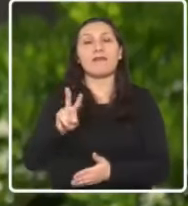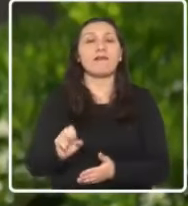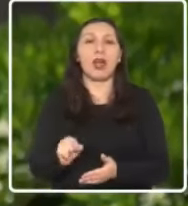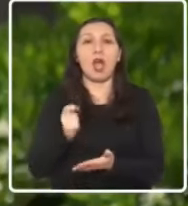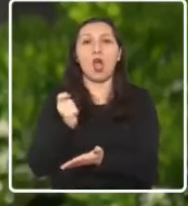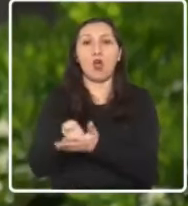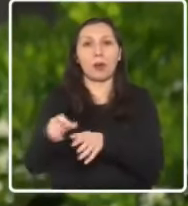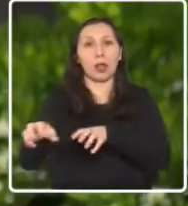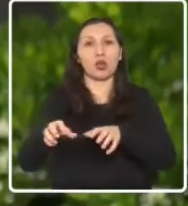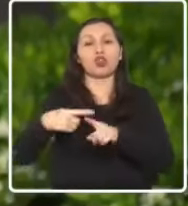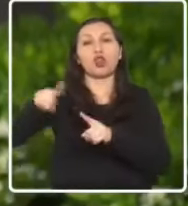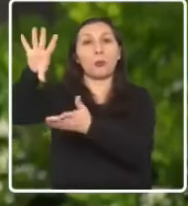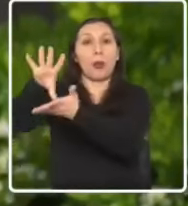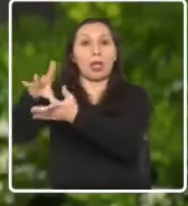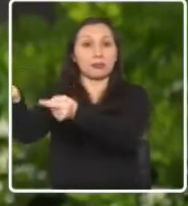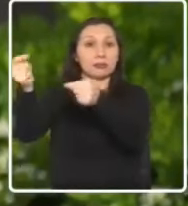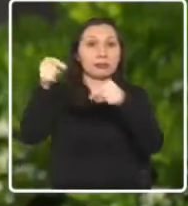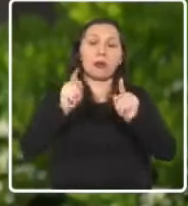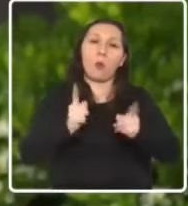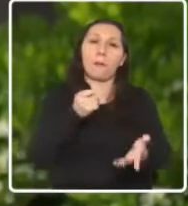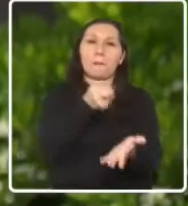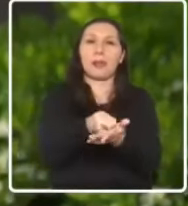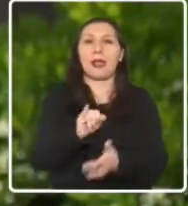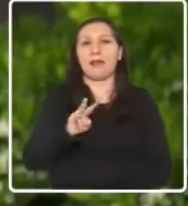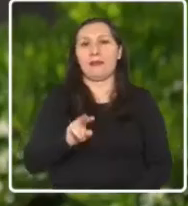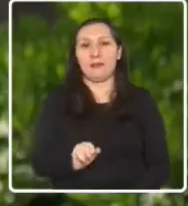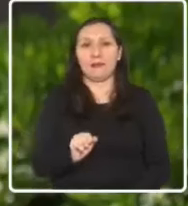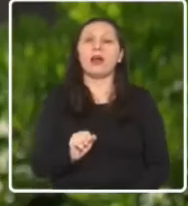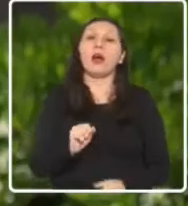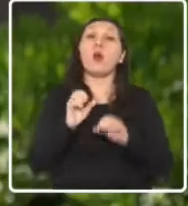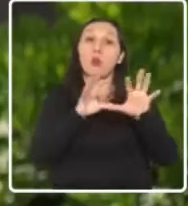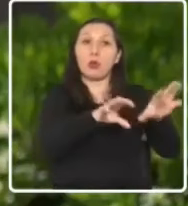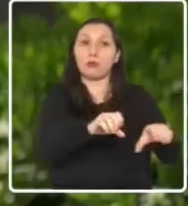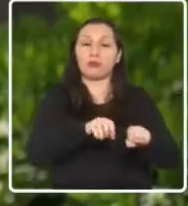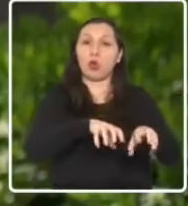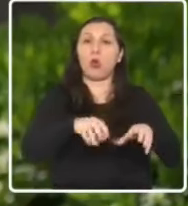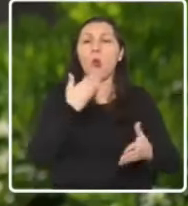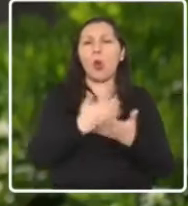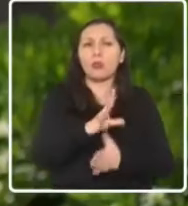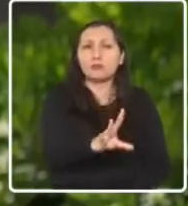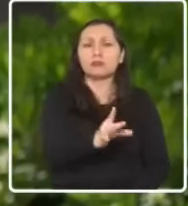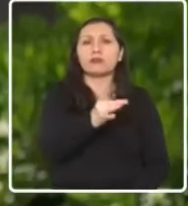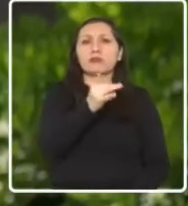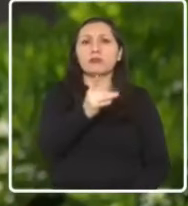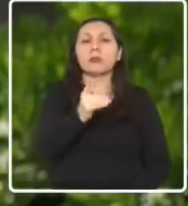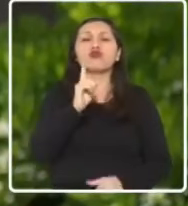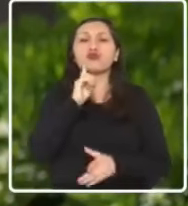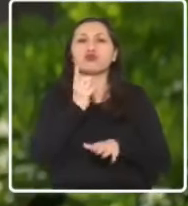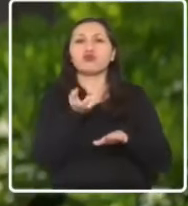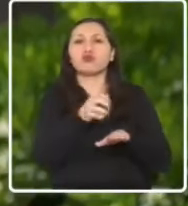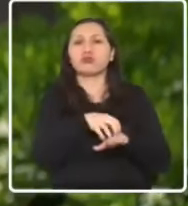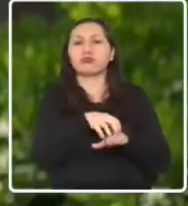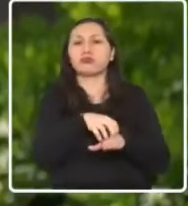bienes comprados en el exterior. Se puede solicitar el comiso de bienes cuando se detecte que hayan sido transportados